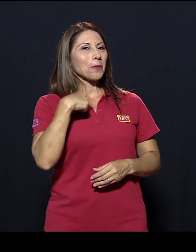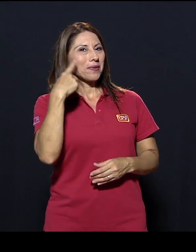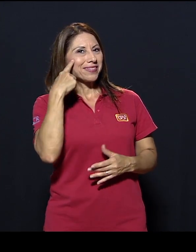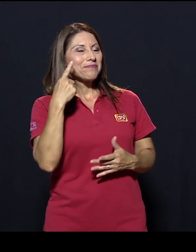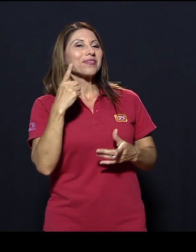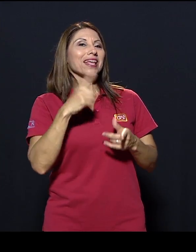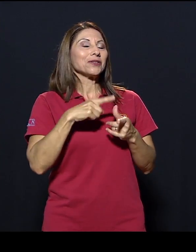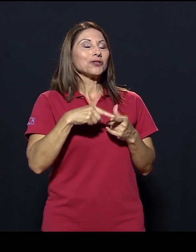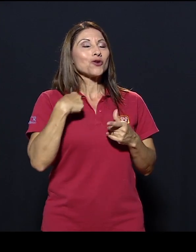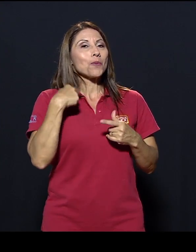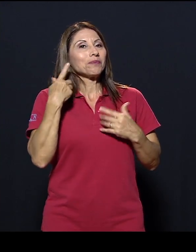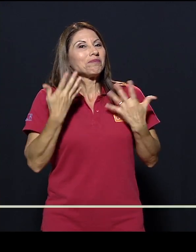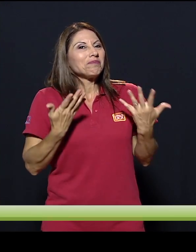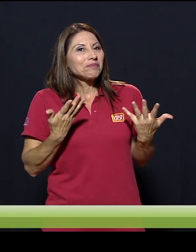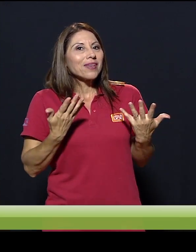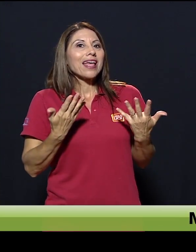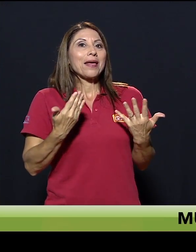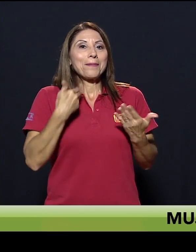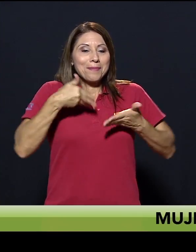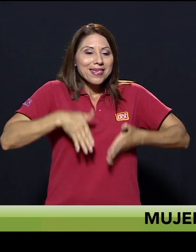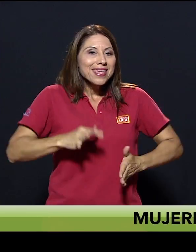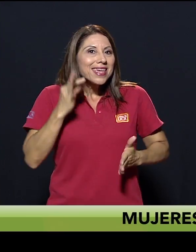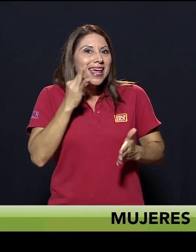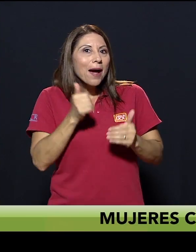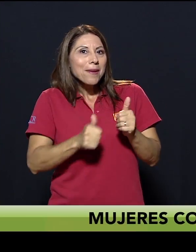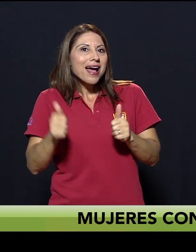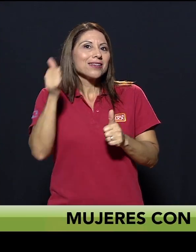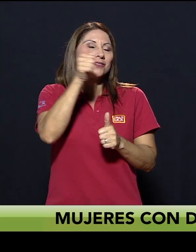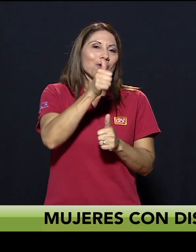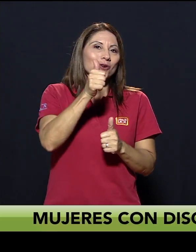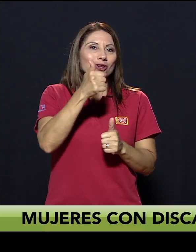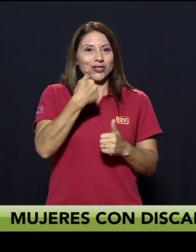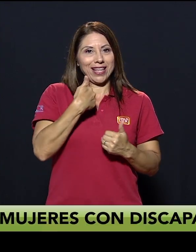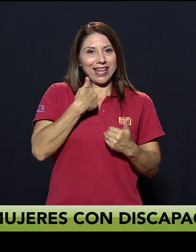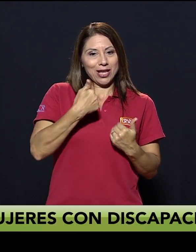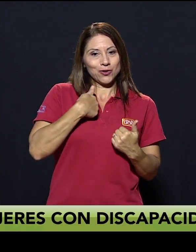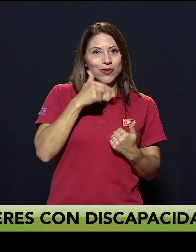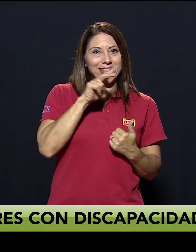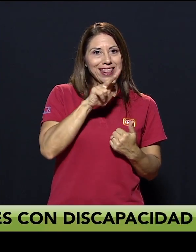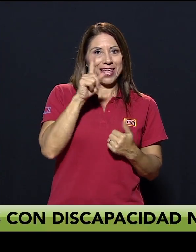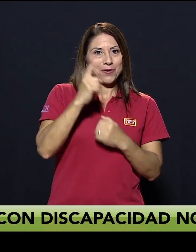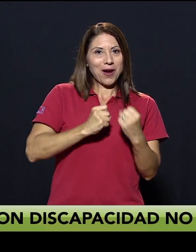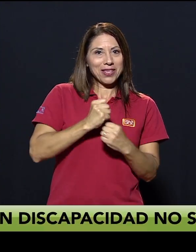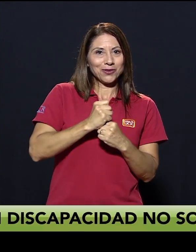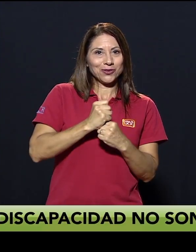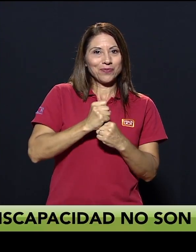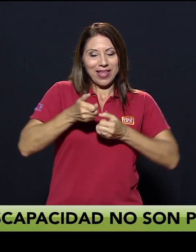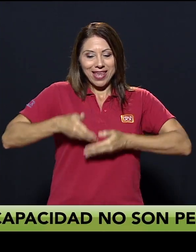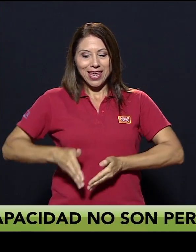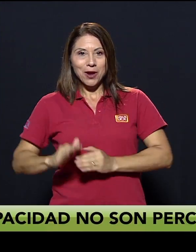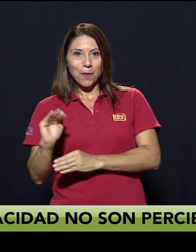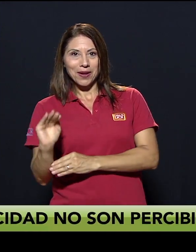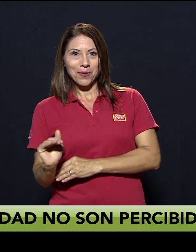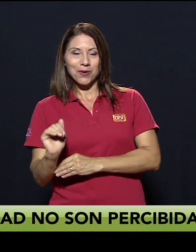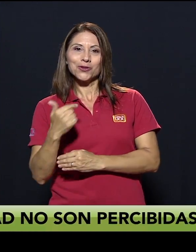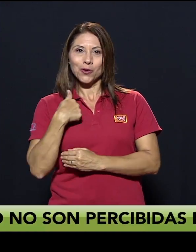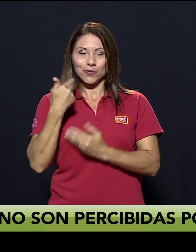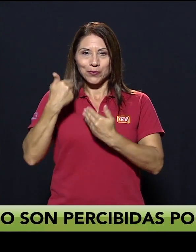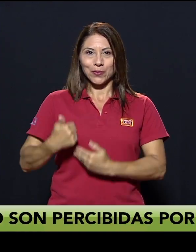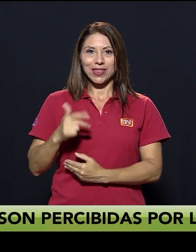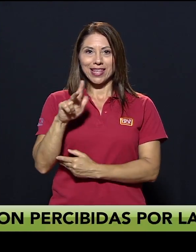dije, híjole, ¿cómo así? Bueno, y el asunto es que igual tuve la mayor a los 31 y el menor a los 35, ¿verdad?